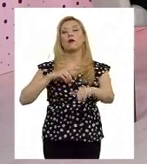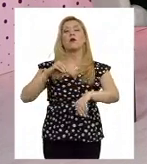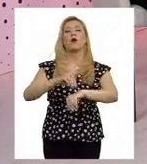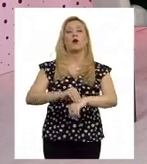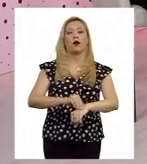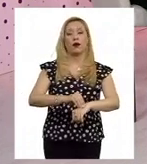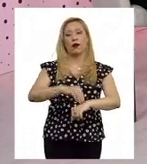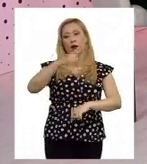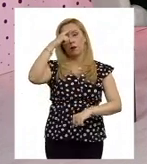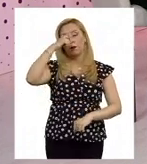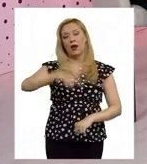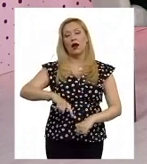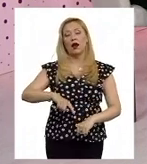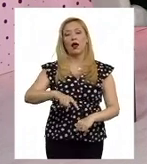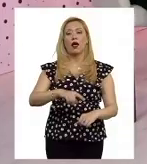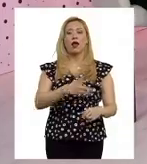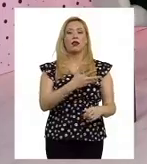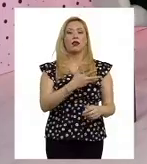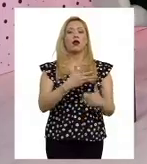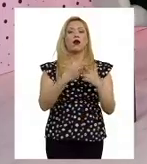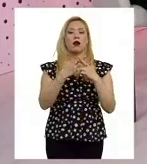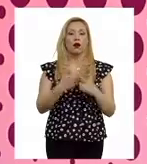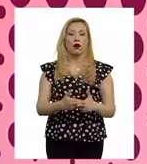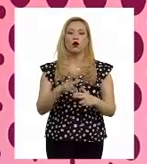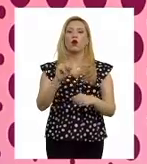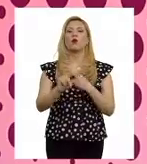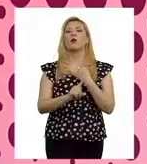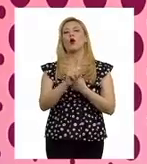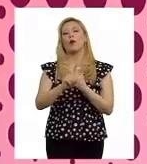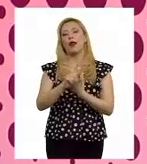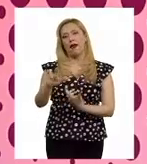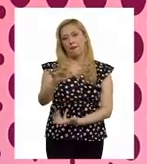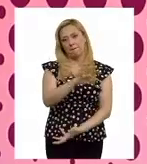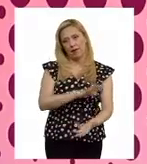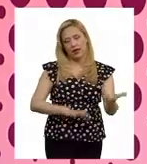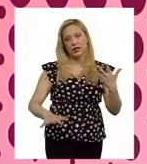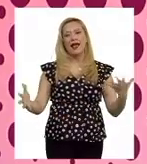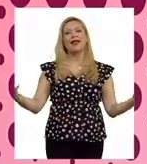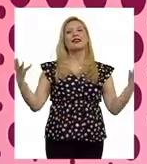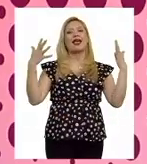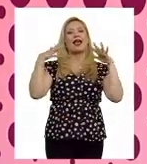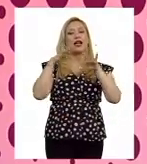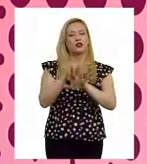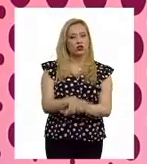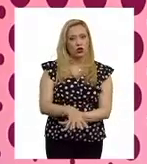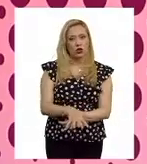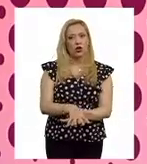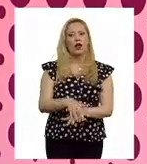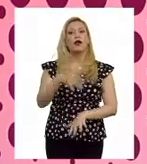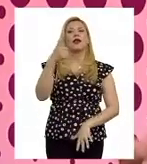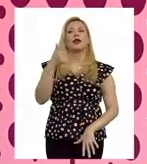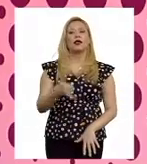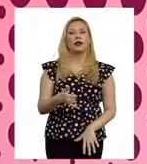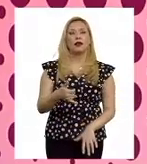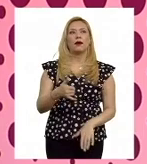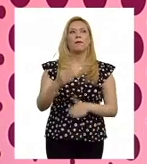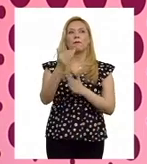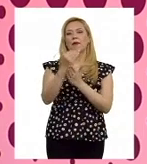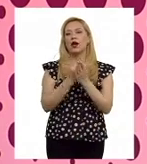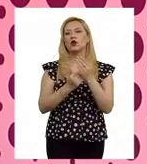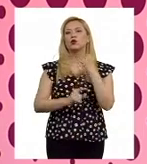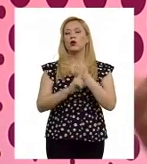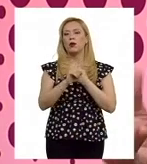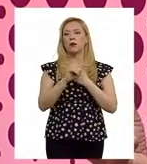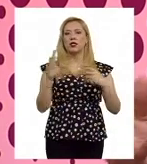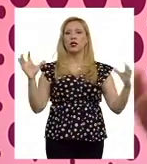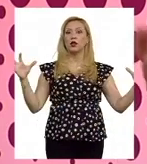esto tenga un efecto suave, que haya integración y que se mitigan riesgos de